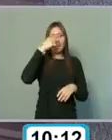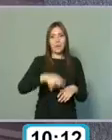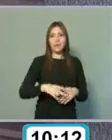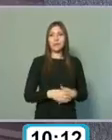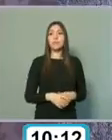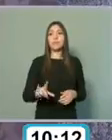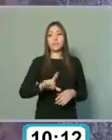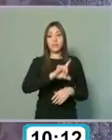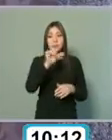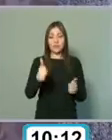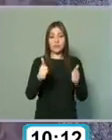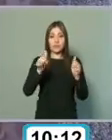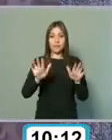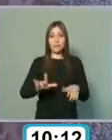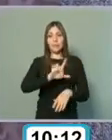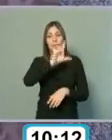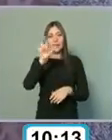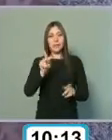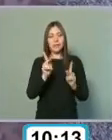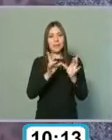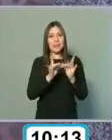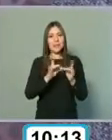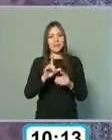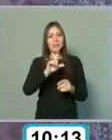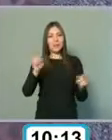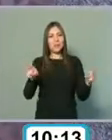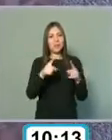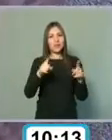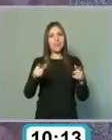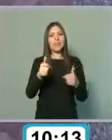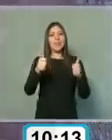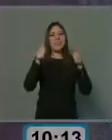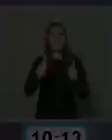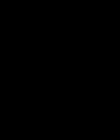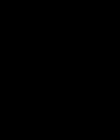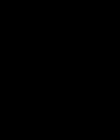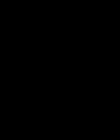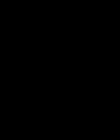adelante en el musical? ¿Te quedas Sí, con nosotros? claro que sí. El aplauso Gracias. es para La Rumorosa, que ya lo dijo.